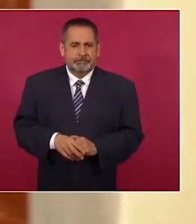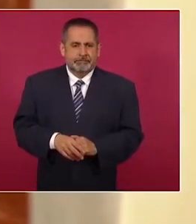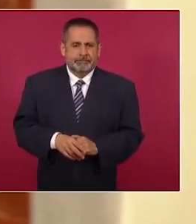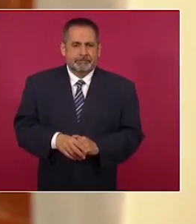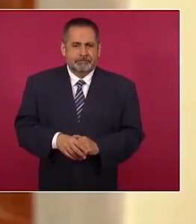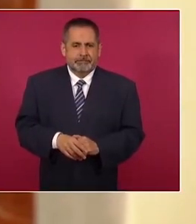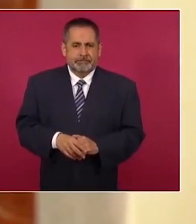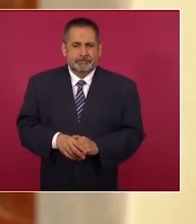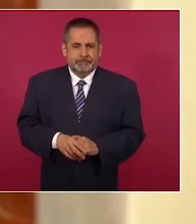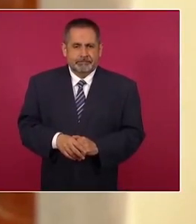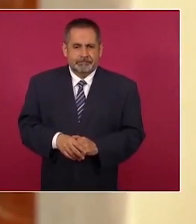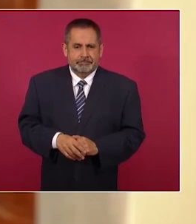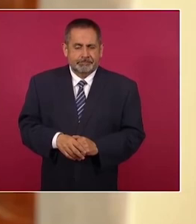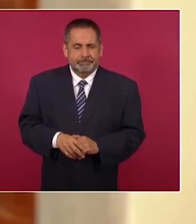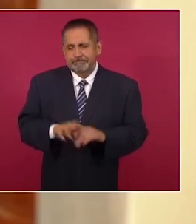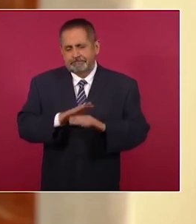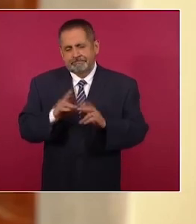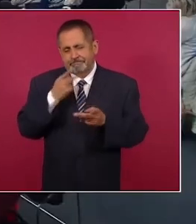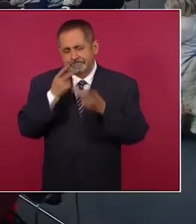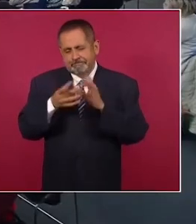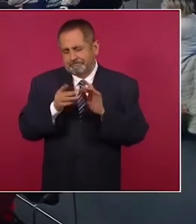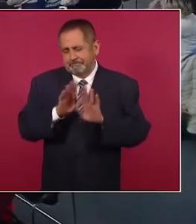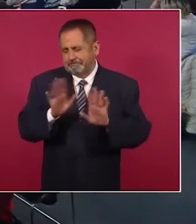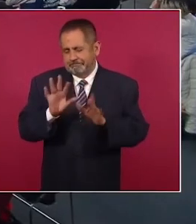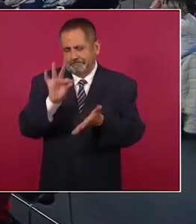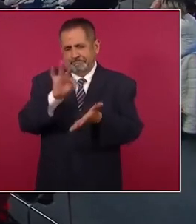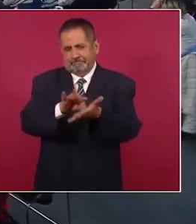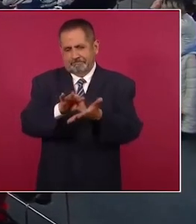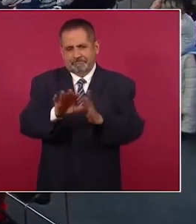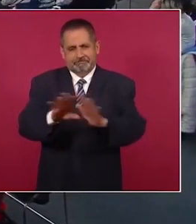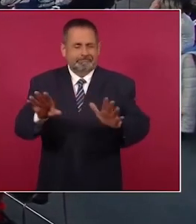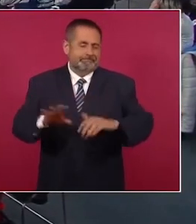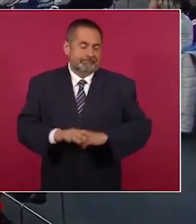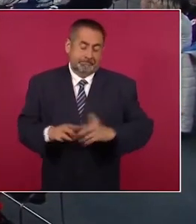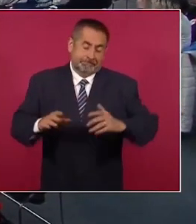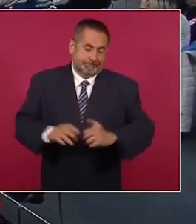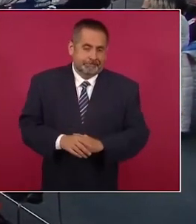Entonces, ya, no hablemos más.